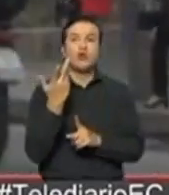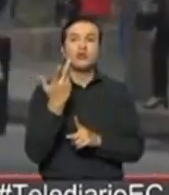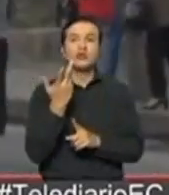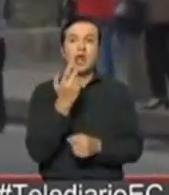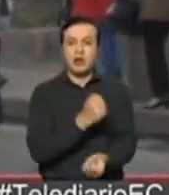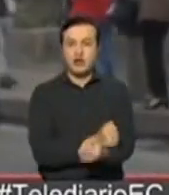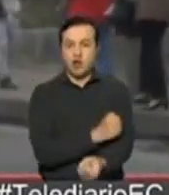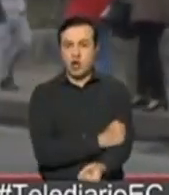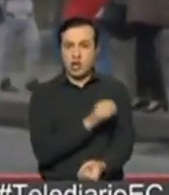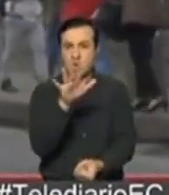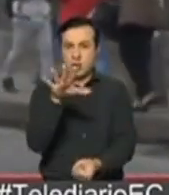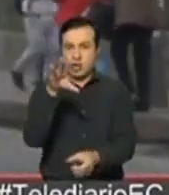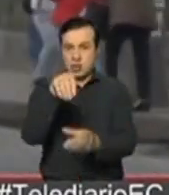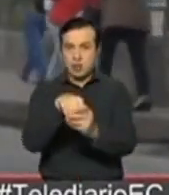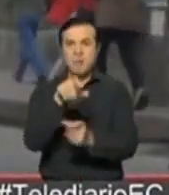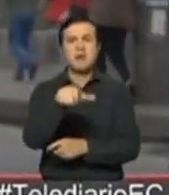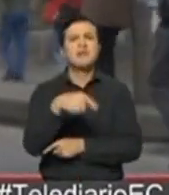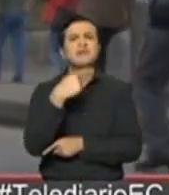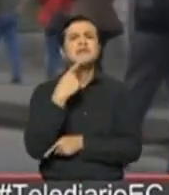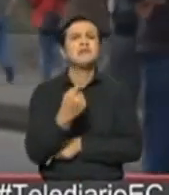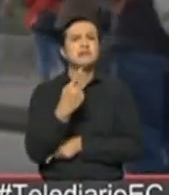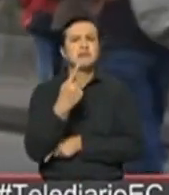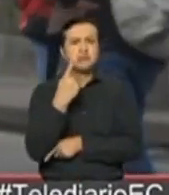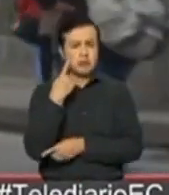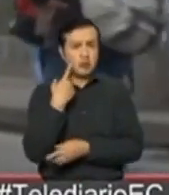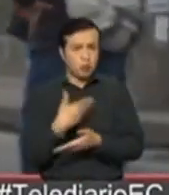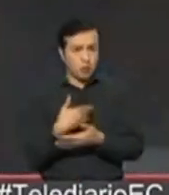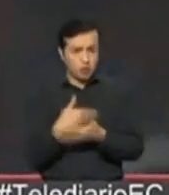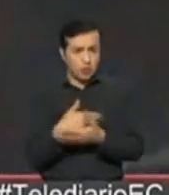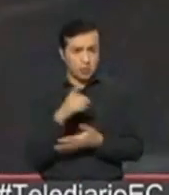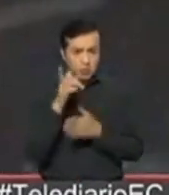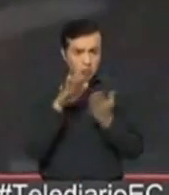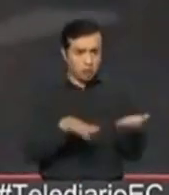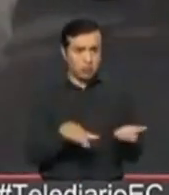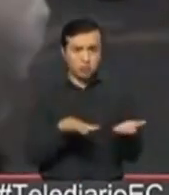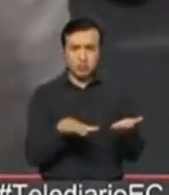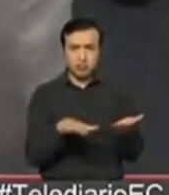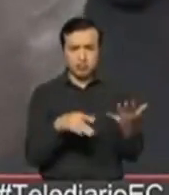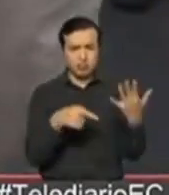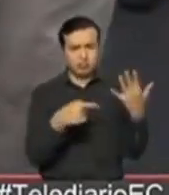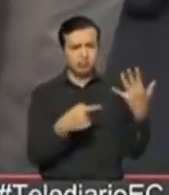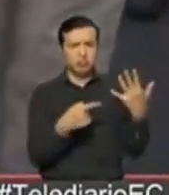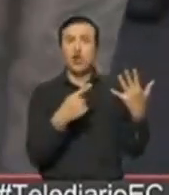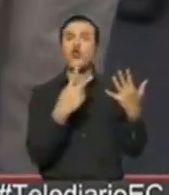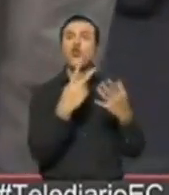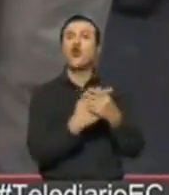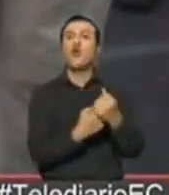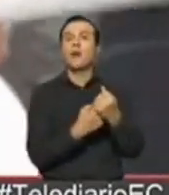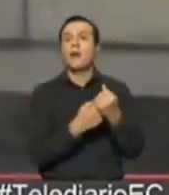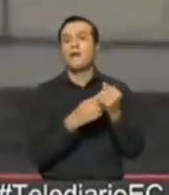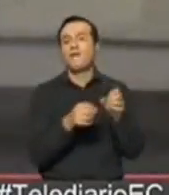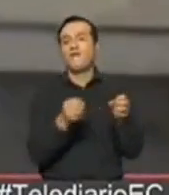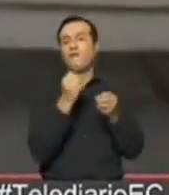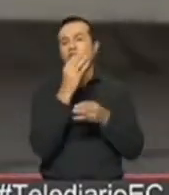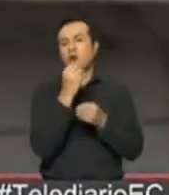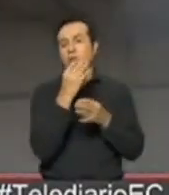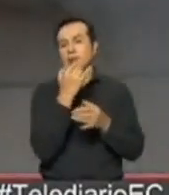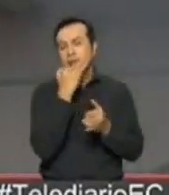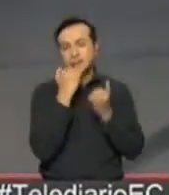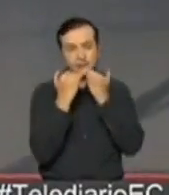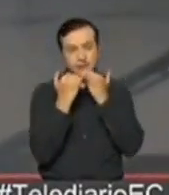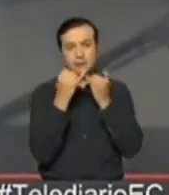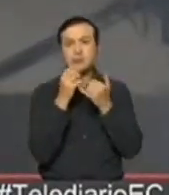se especifica que el ciudadano en mención no ha sido comprobada su muerte, pues existiría una duplicación de información de los datos que recopiló